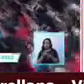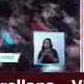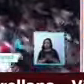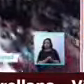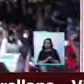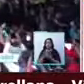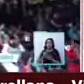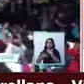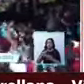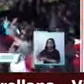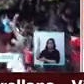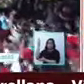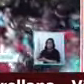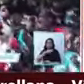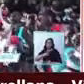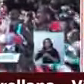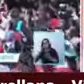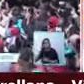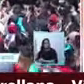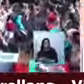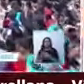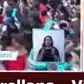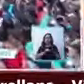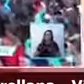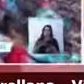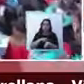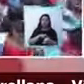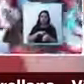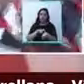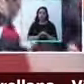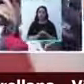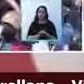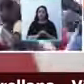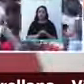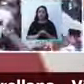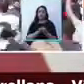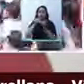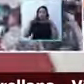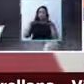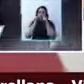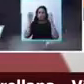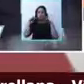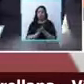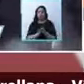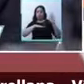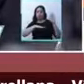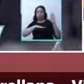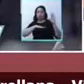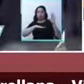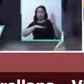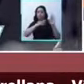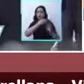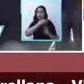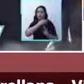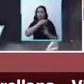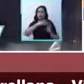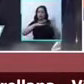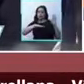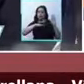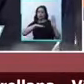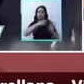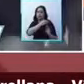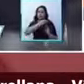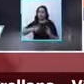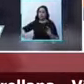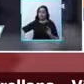Buenas tardes, Brian y Carlos. Bueno, yo creo que sí, debemos hacer un análisis objetivo, pero ahí ese primer año yo diría,